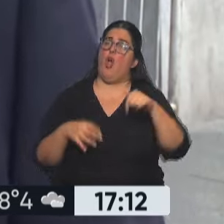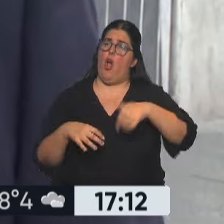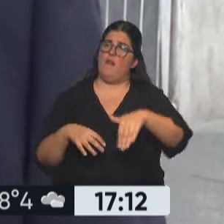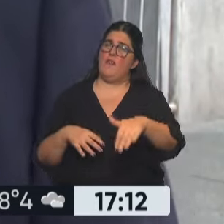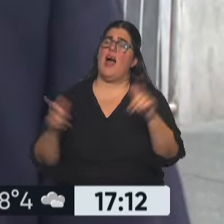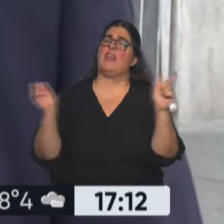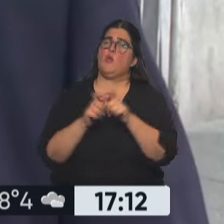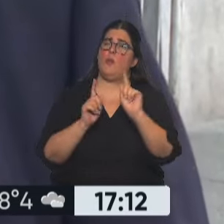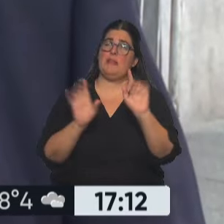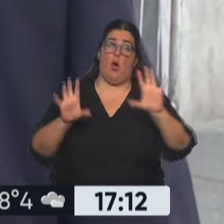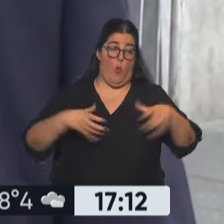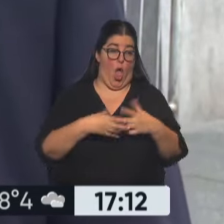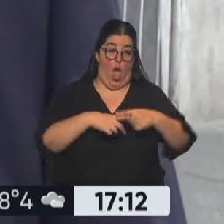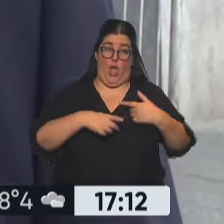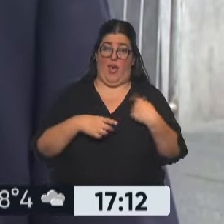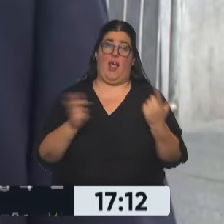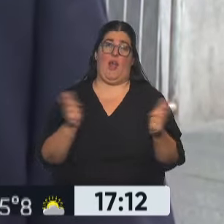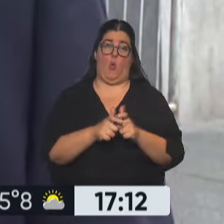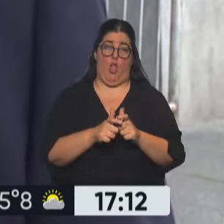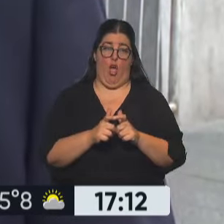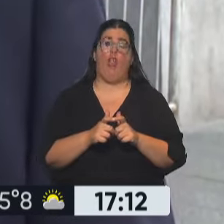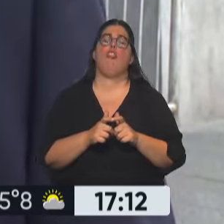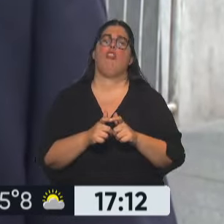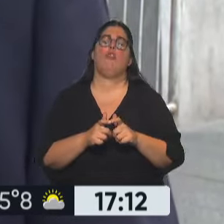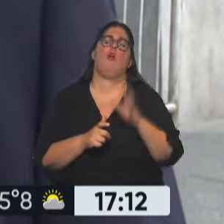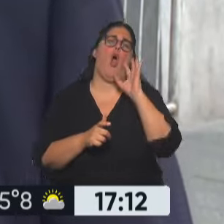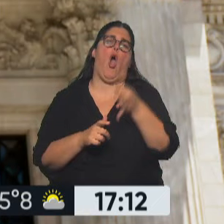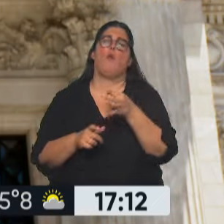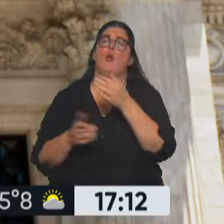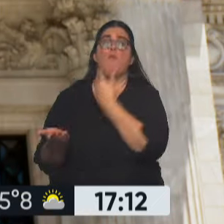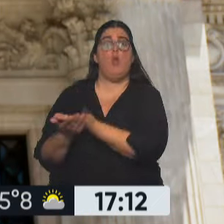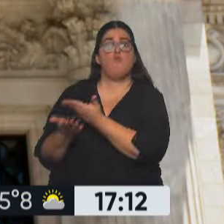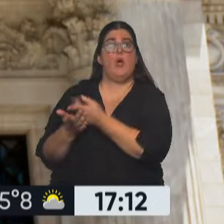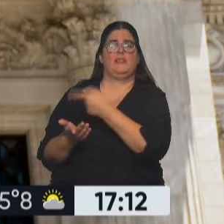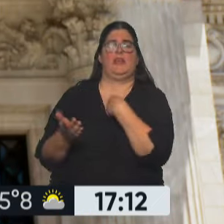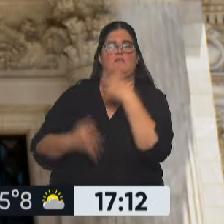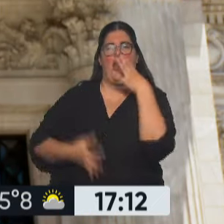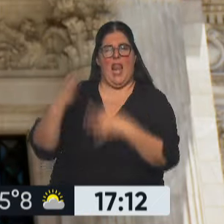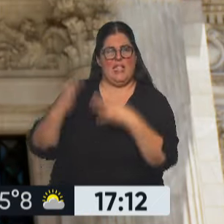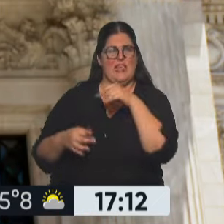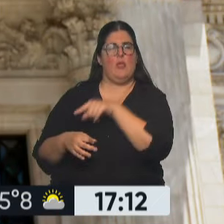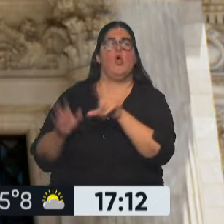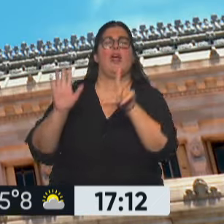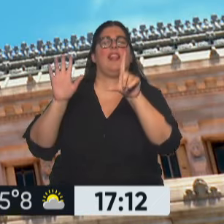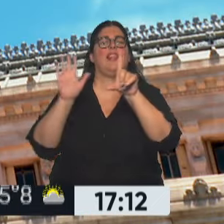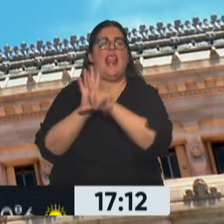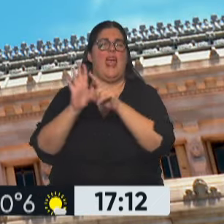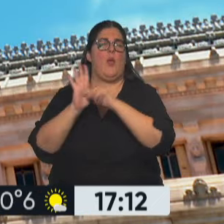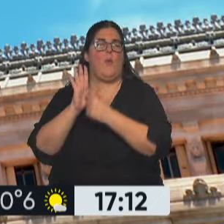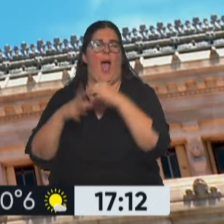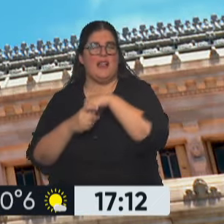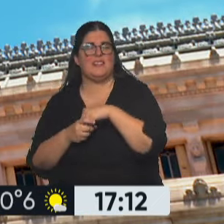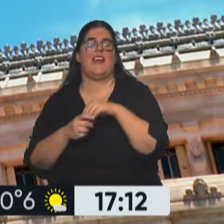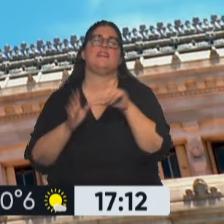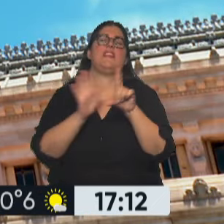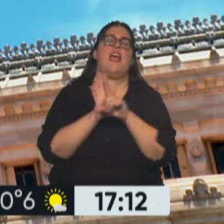el equipo del bloque. Y obviamente estamos evaluando esa propuesta, tanto del tema de la ley base como de la ley fiscal, que